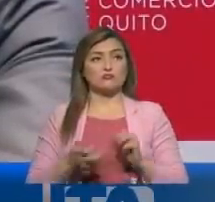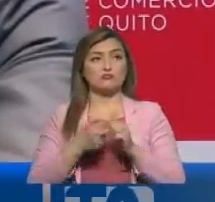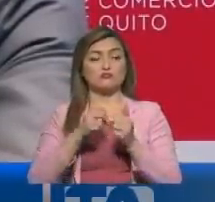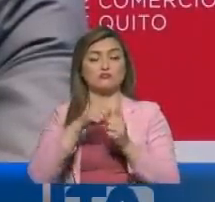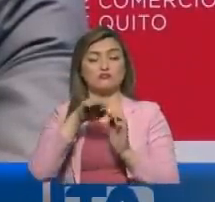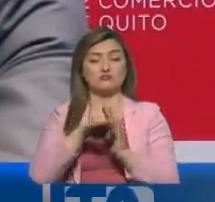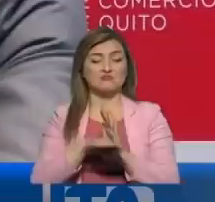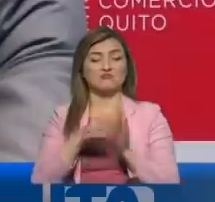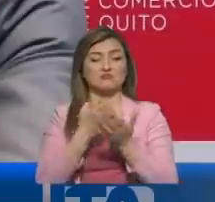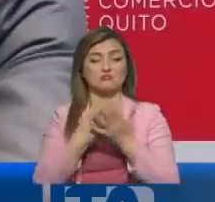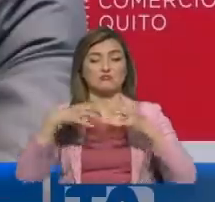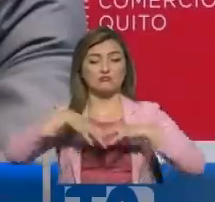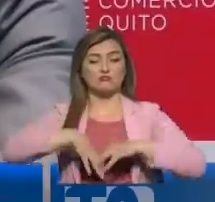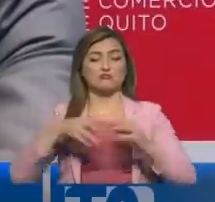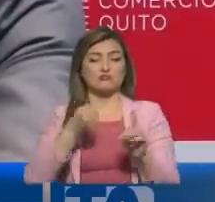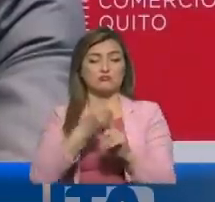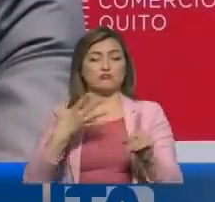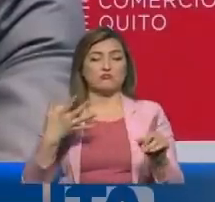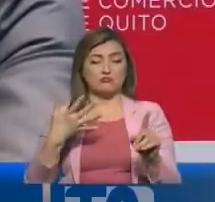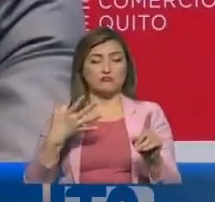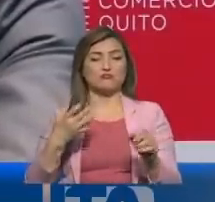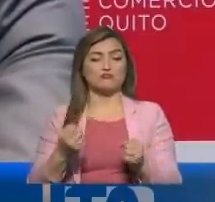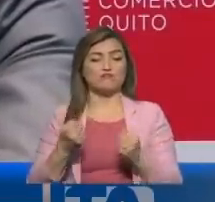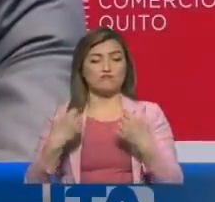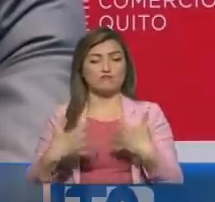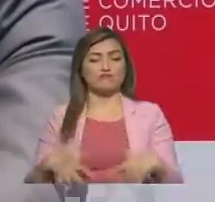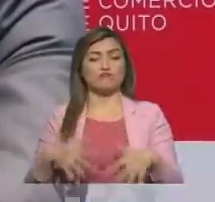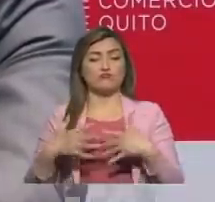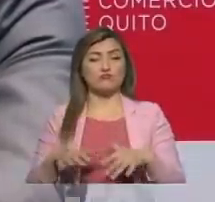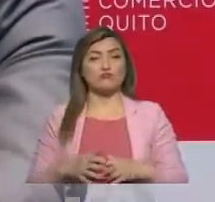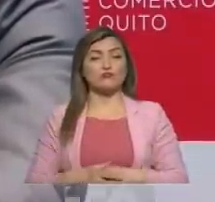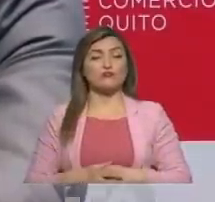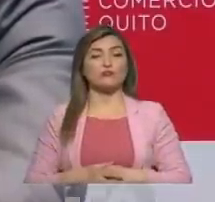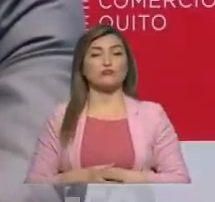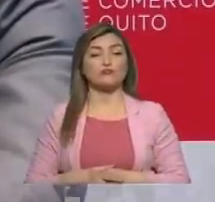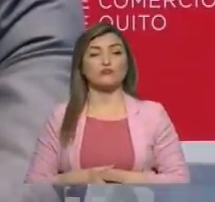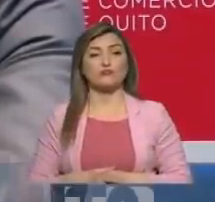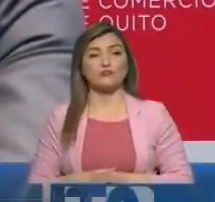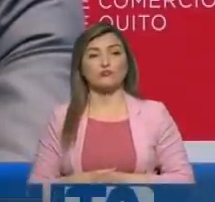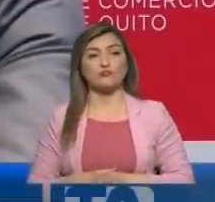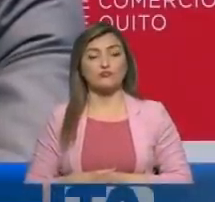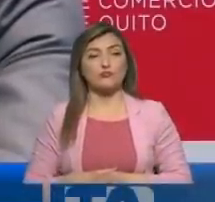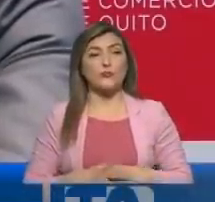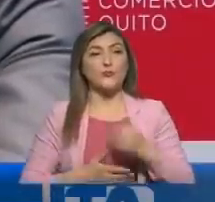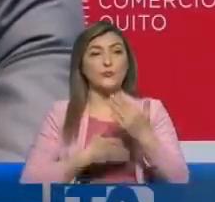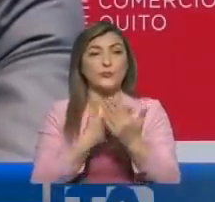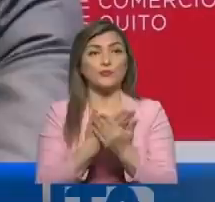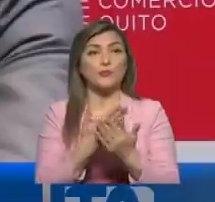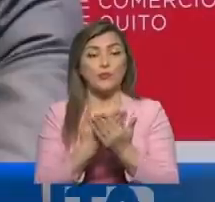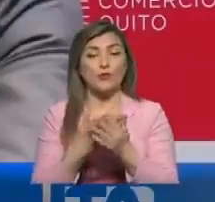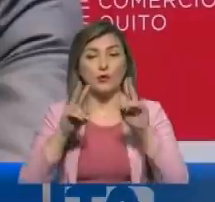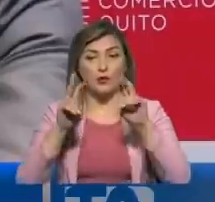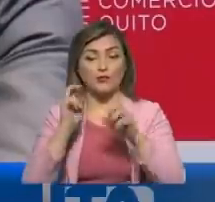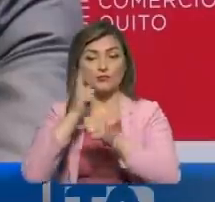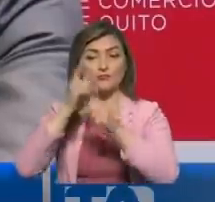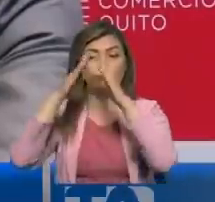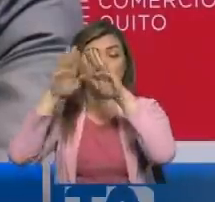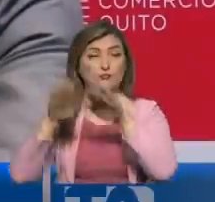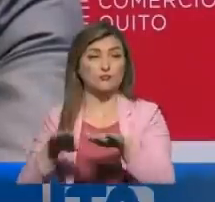está teniendo en la economía y en el empleo es muy grave. Por lo tanto, lo que estamos proponiendo es suspender o